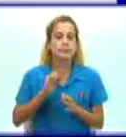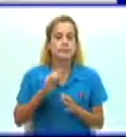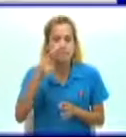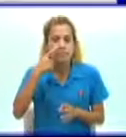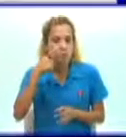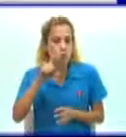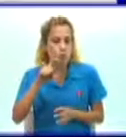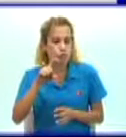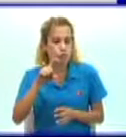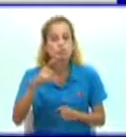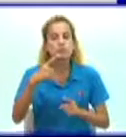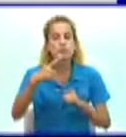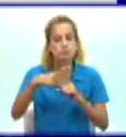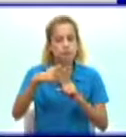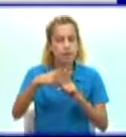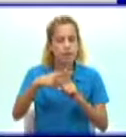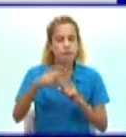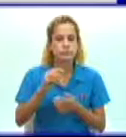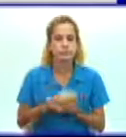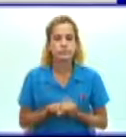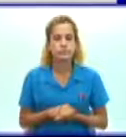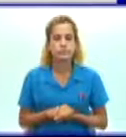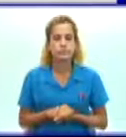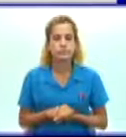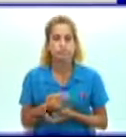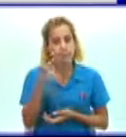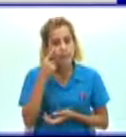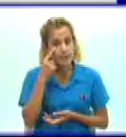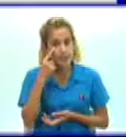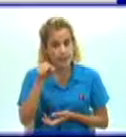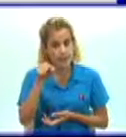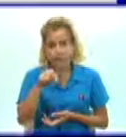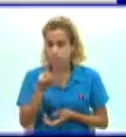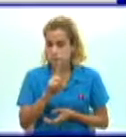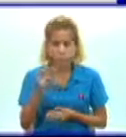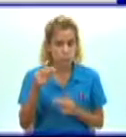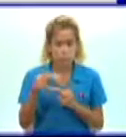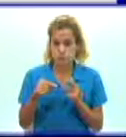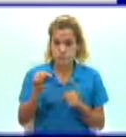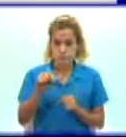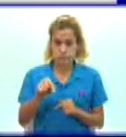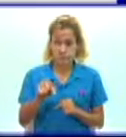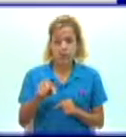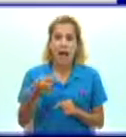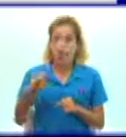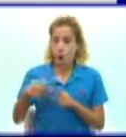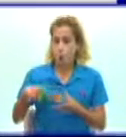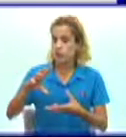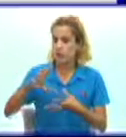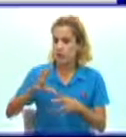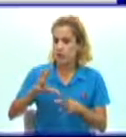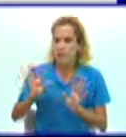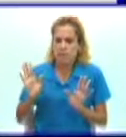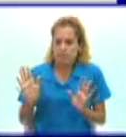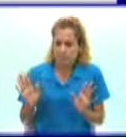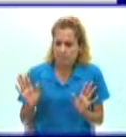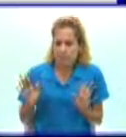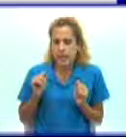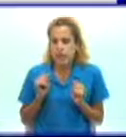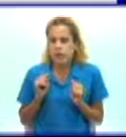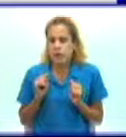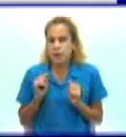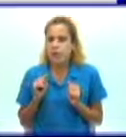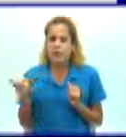último realizaríamos la adición. Observen que aquí no lo hemos hecho así, aquí lo hemos hecho de otra manera, pero bueno,